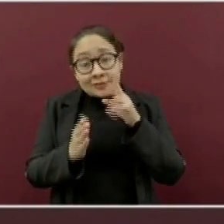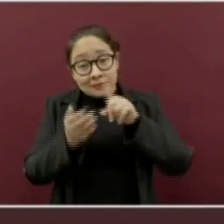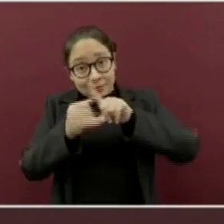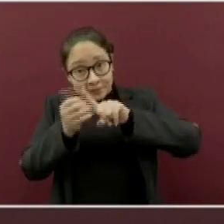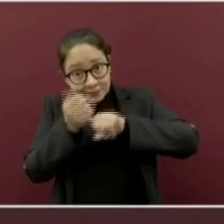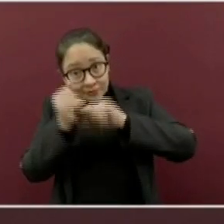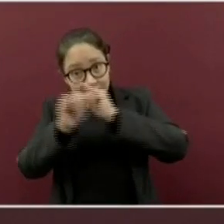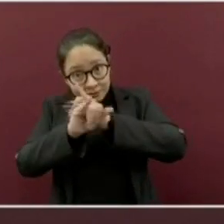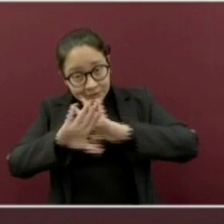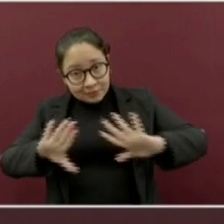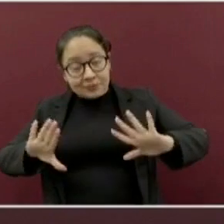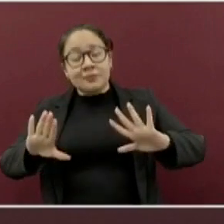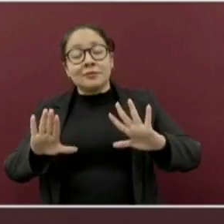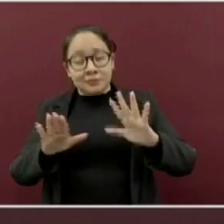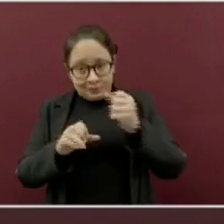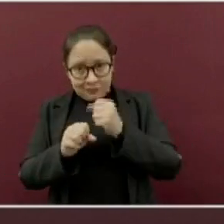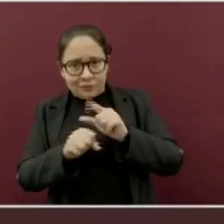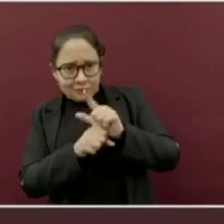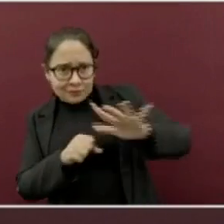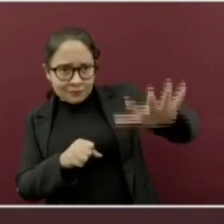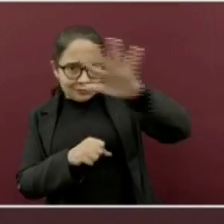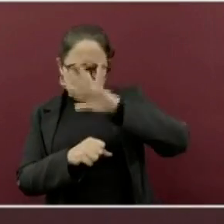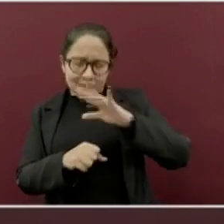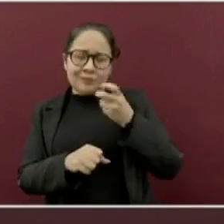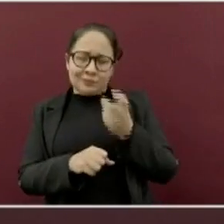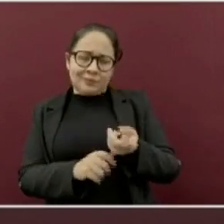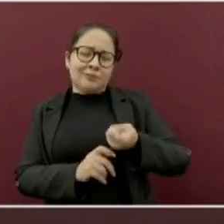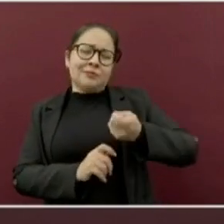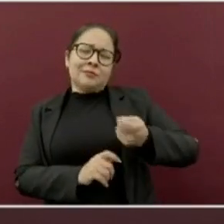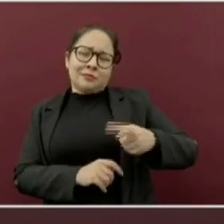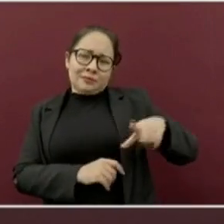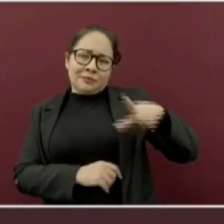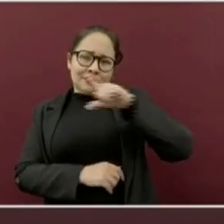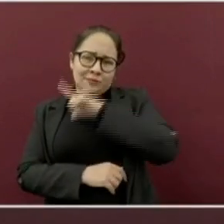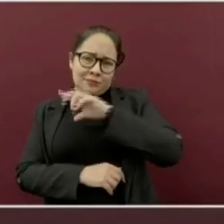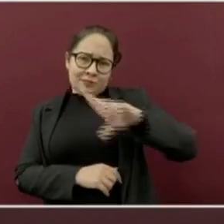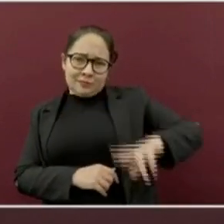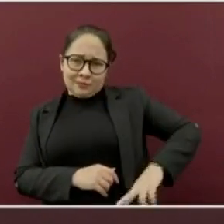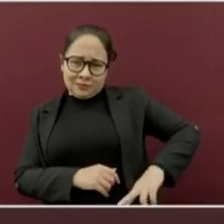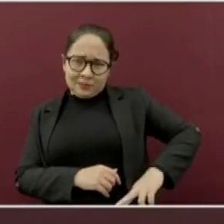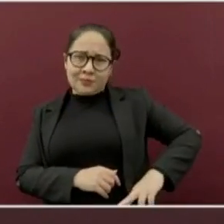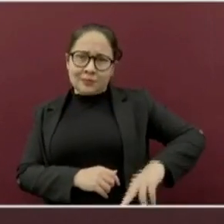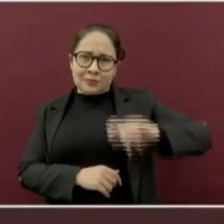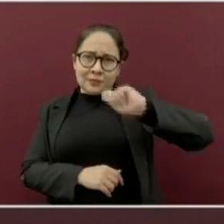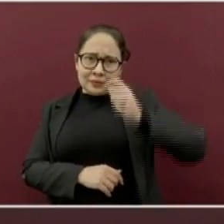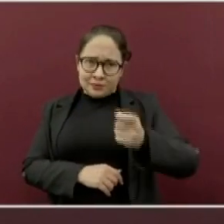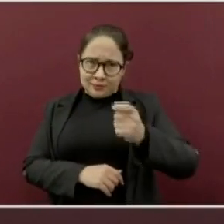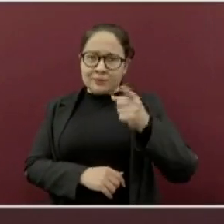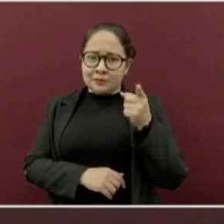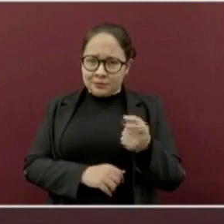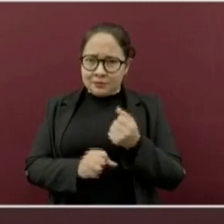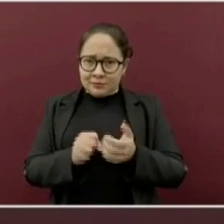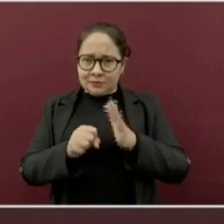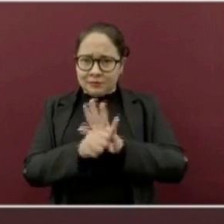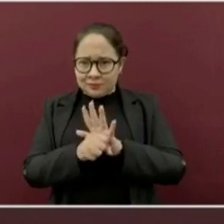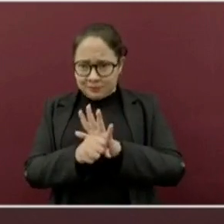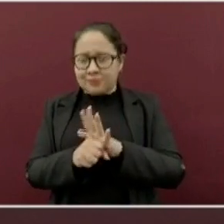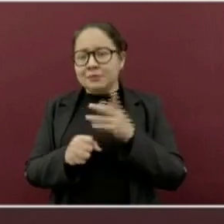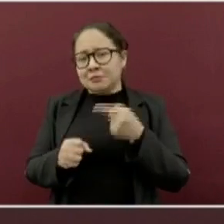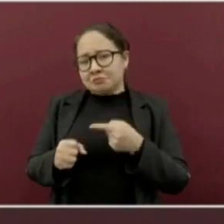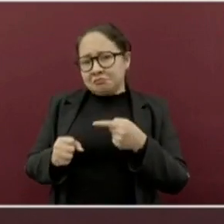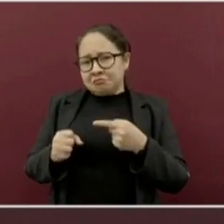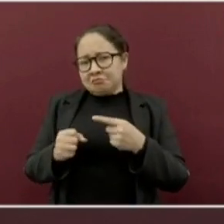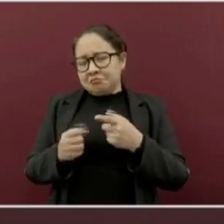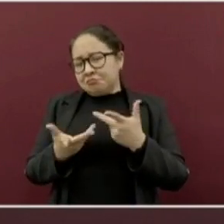en la actual administración que encabeza el señor ingeniero Cuitláhuac García Jiménez, en la que ejercen